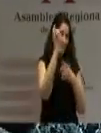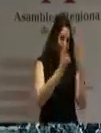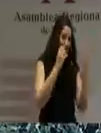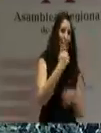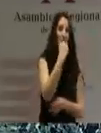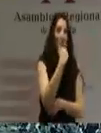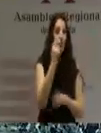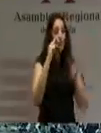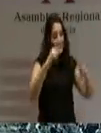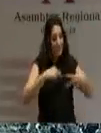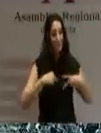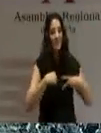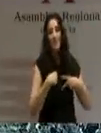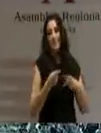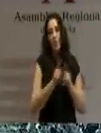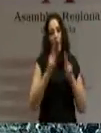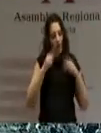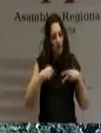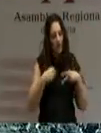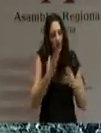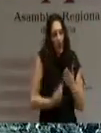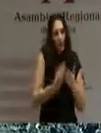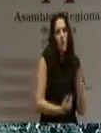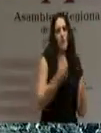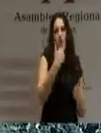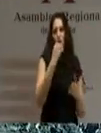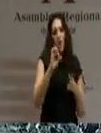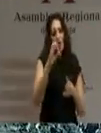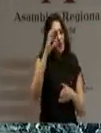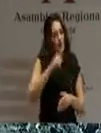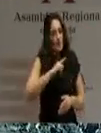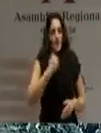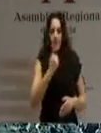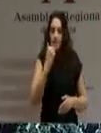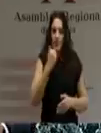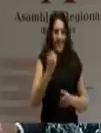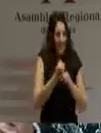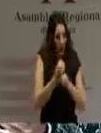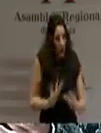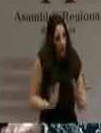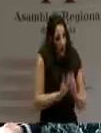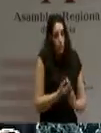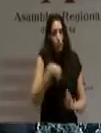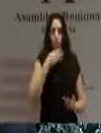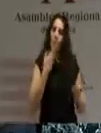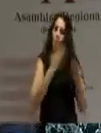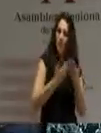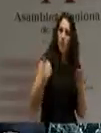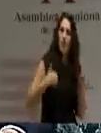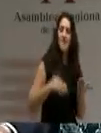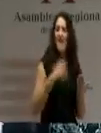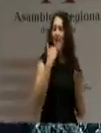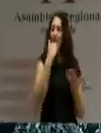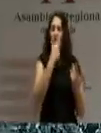de autocrítica también en cuanto a que tienen que ponerse a trabajar con nosotros, que es lo que le hemos pedido. Yo creo que no hay nada más sencillo,